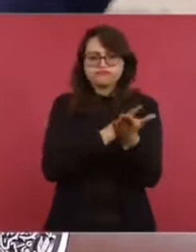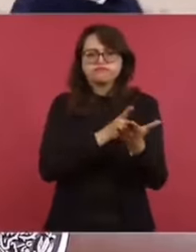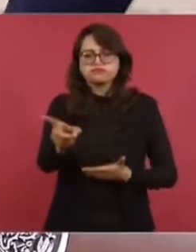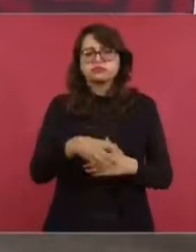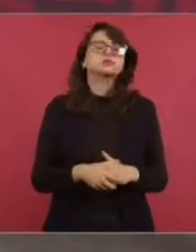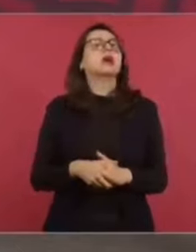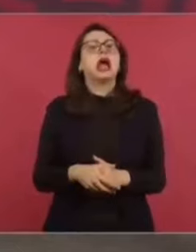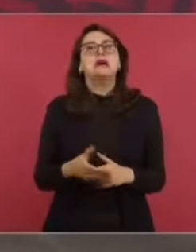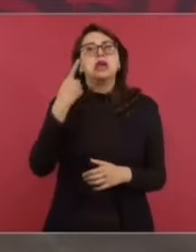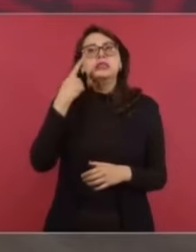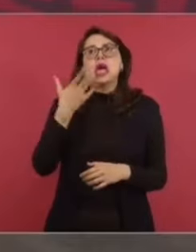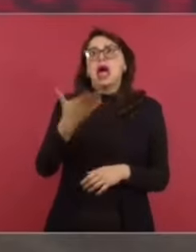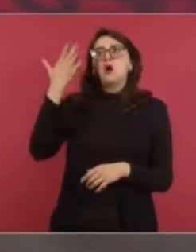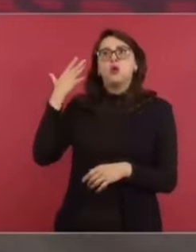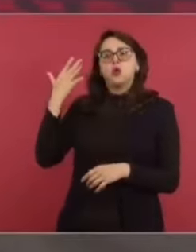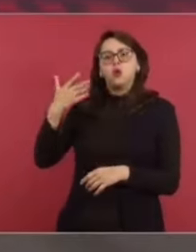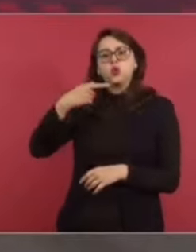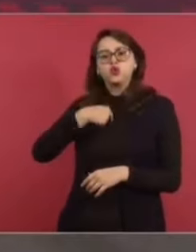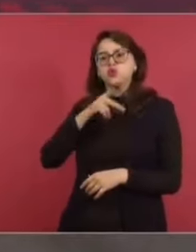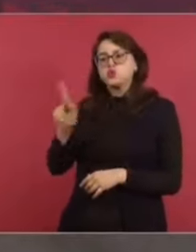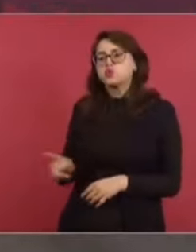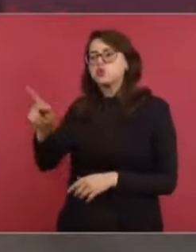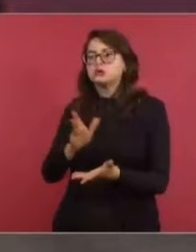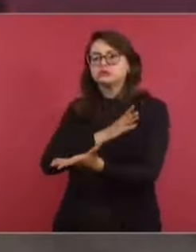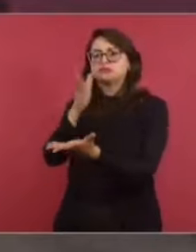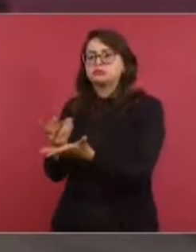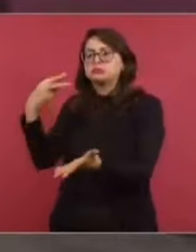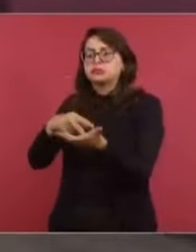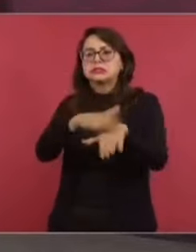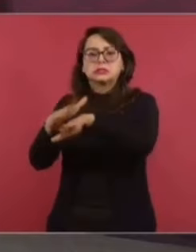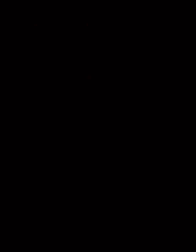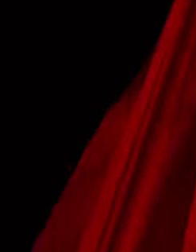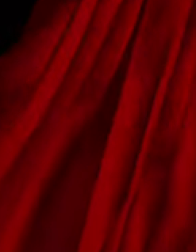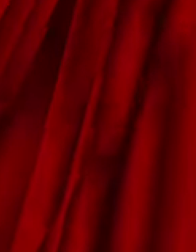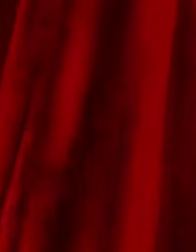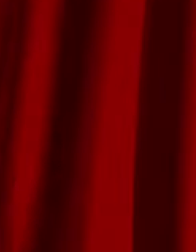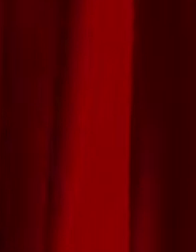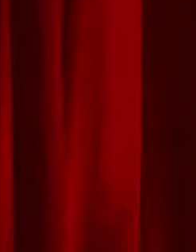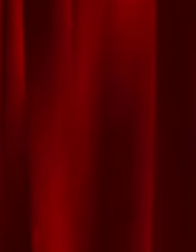hacíamos reuniones en los pueblos, convocábamos, y llegaban tres.